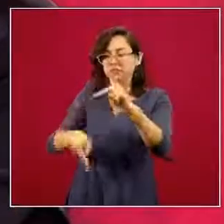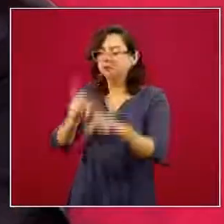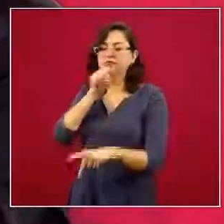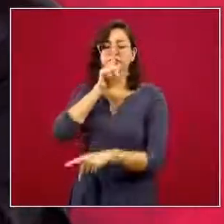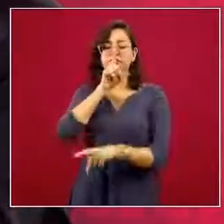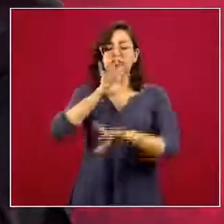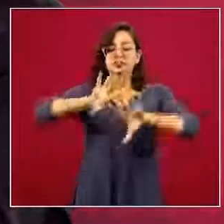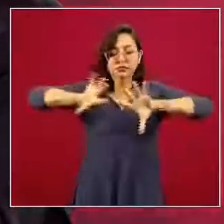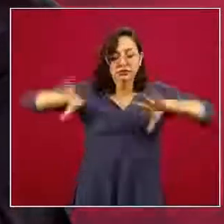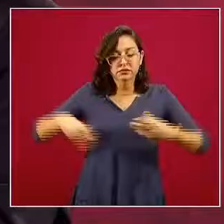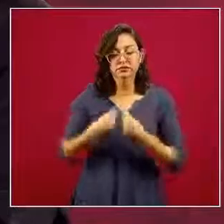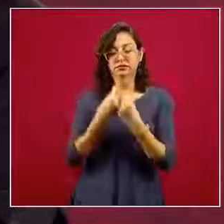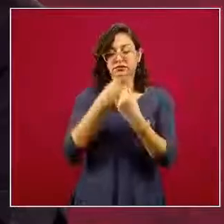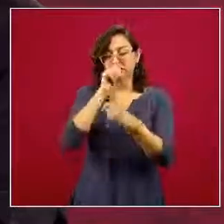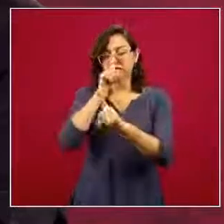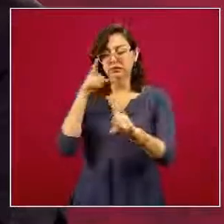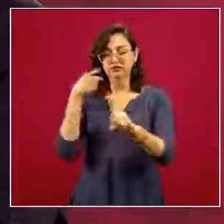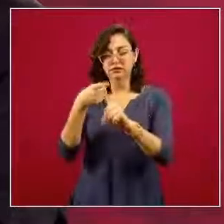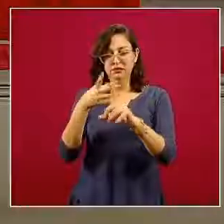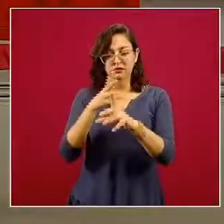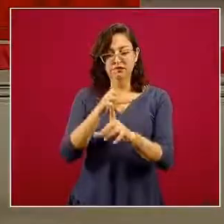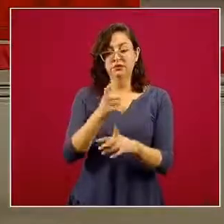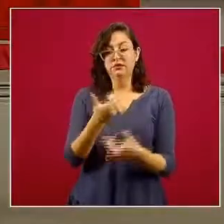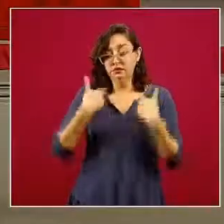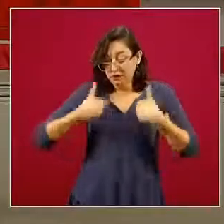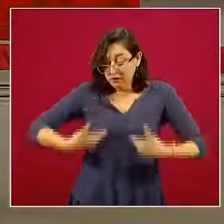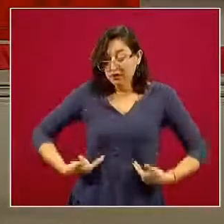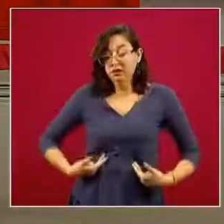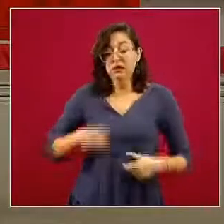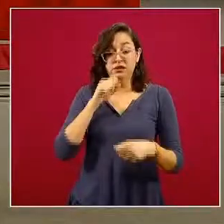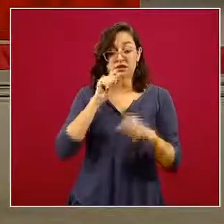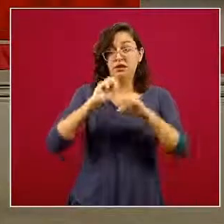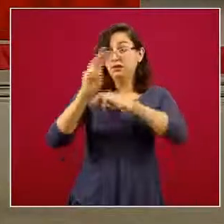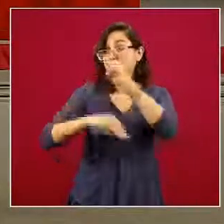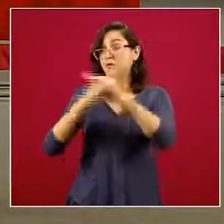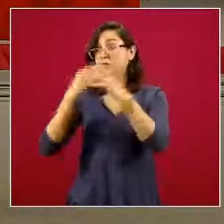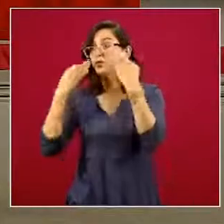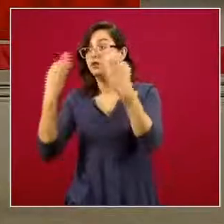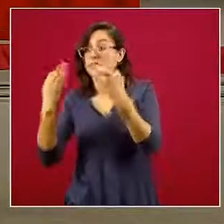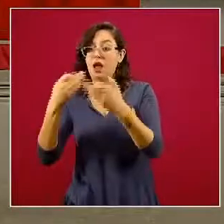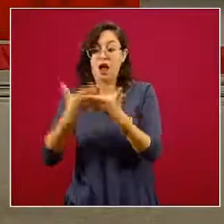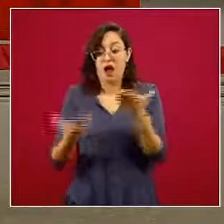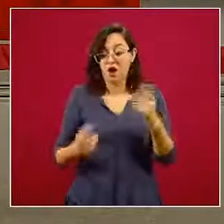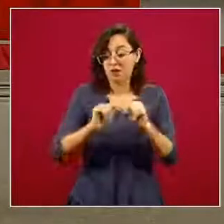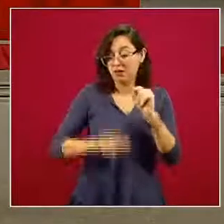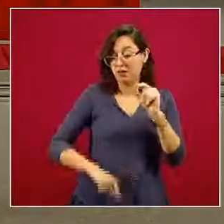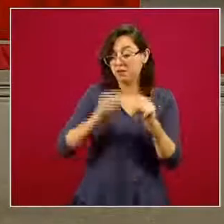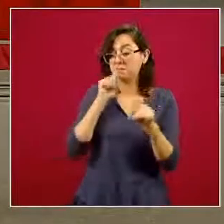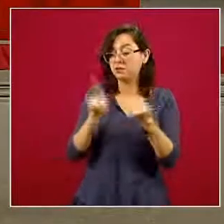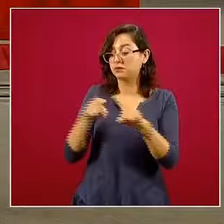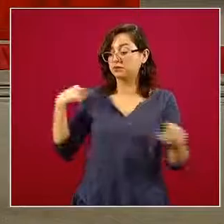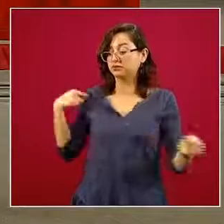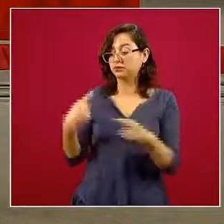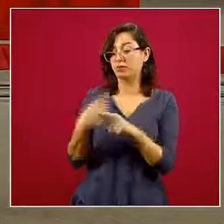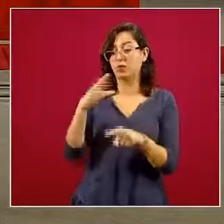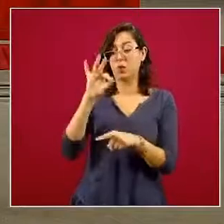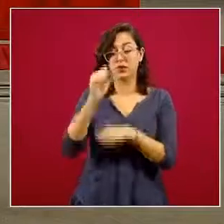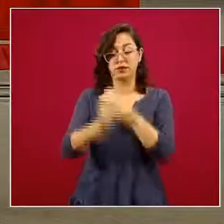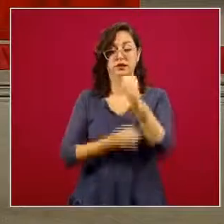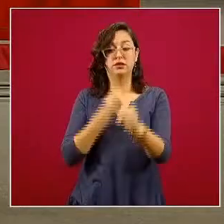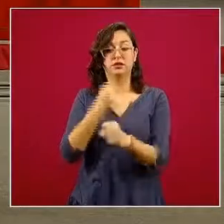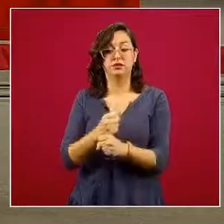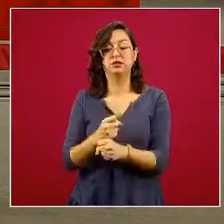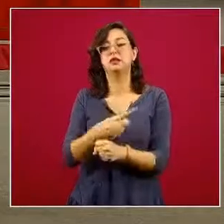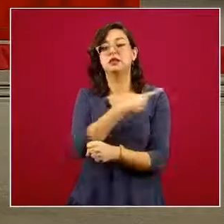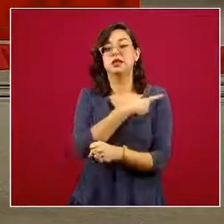fragmentada que depende más, como lo hemos constatado en el mundo, incluido México en los últimos 40 años, de un